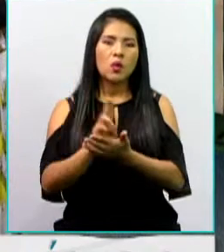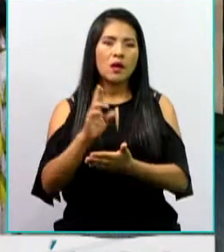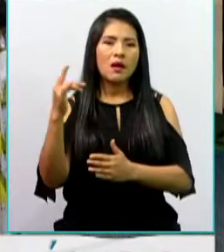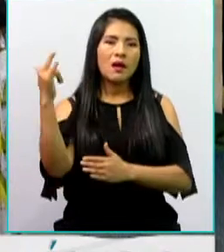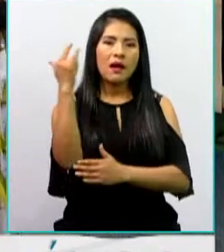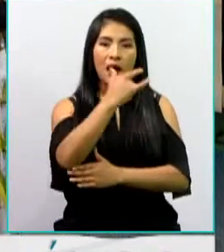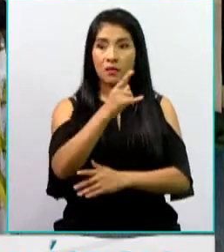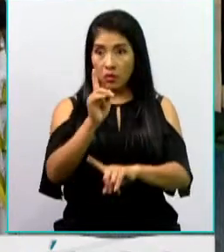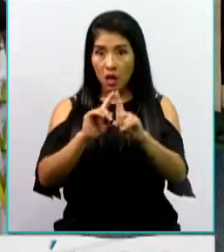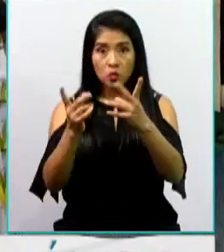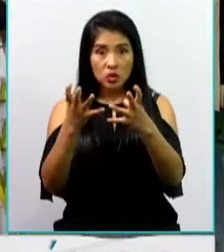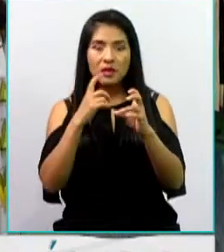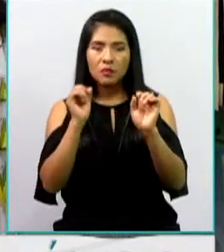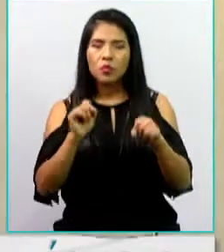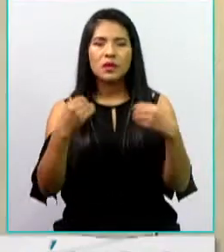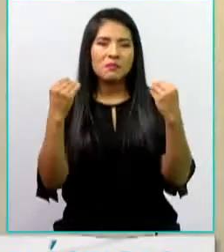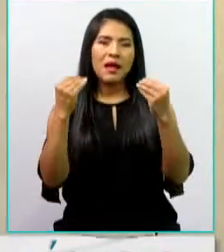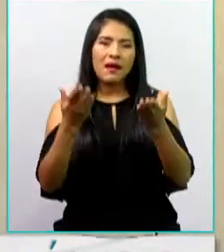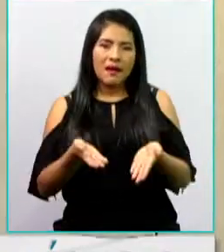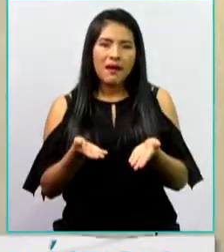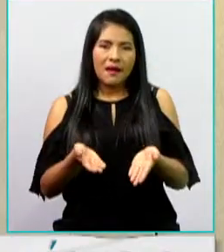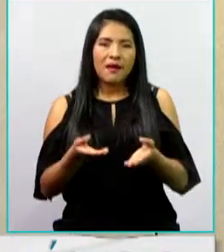Claro, y que los compre, sí. Sí.